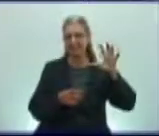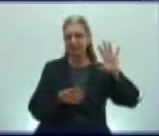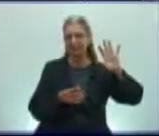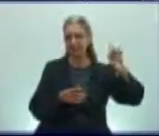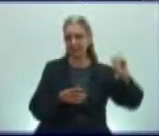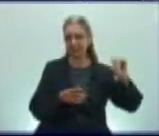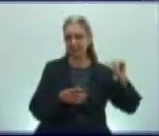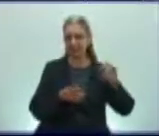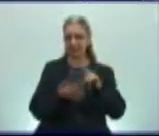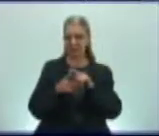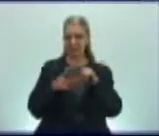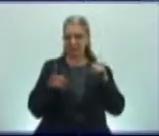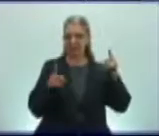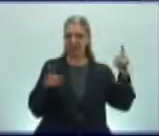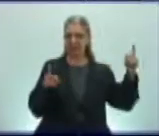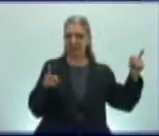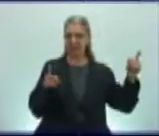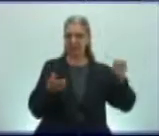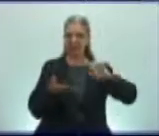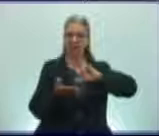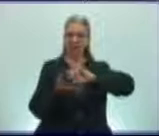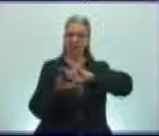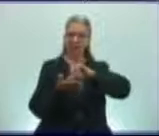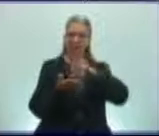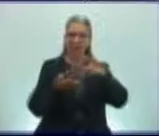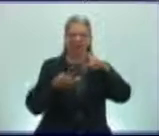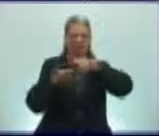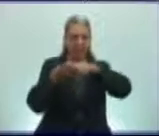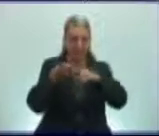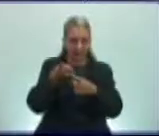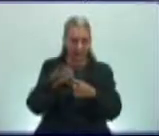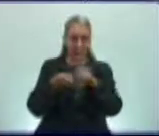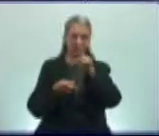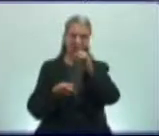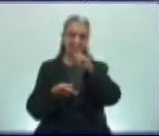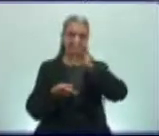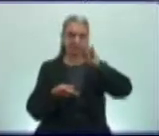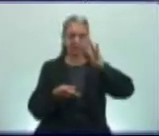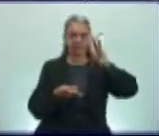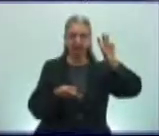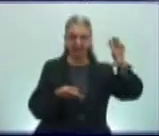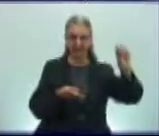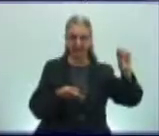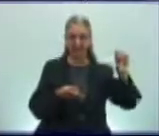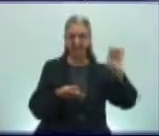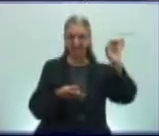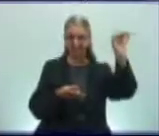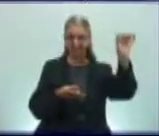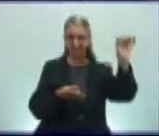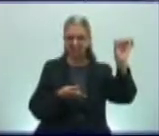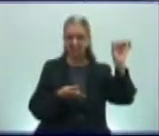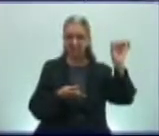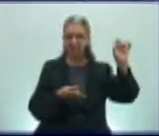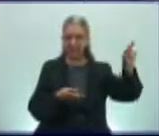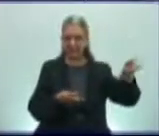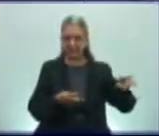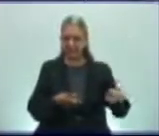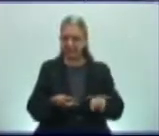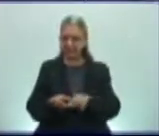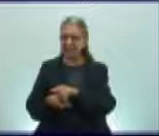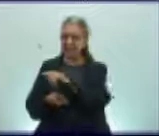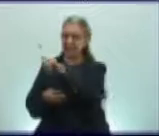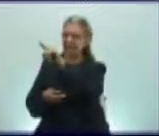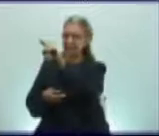describir como máximo un ángulo de 130 grados. ¿Cuál es el recorrido del asiento del columpio cuando el ángulo de